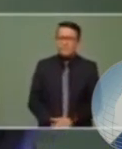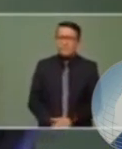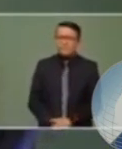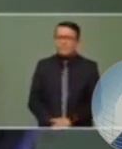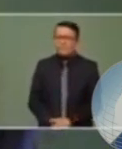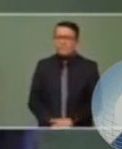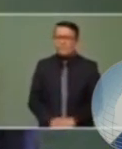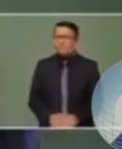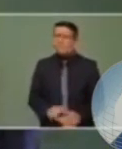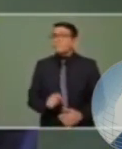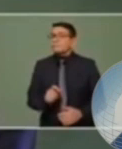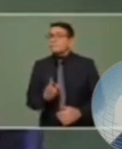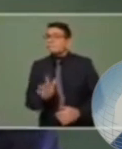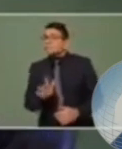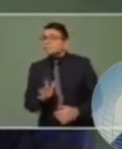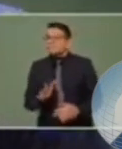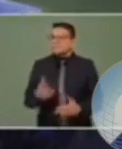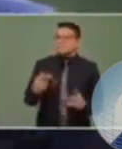130